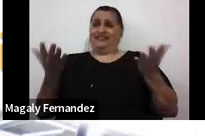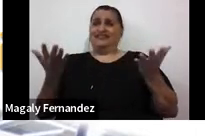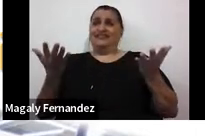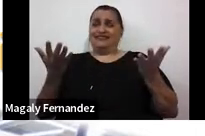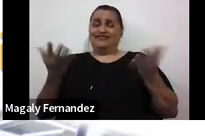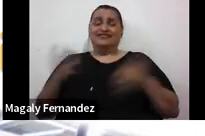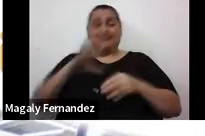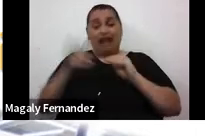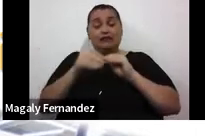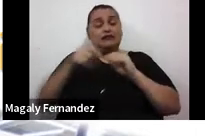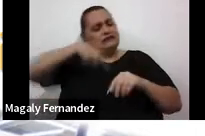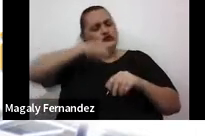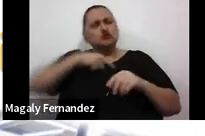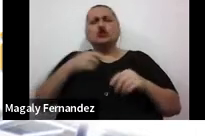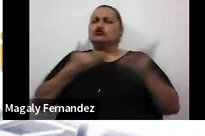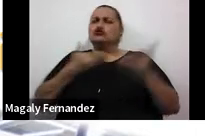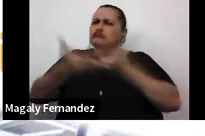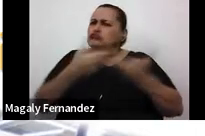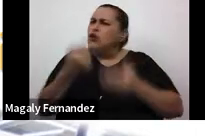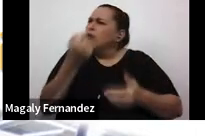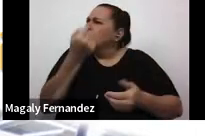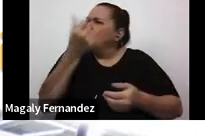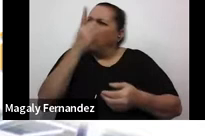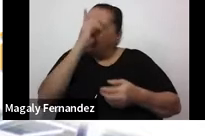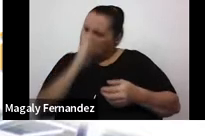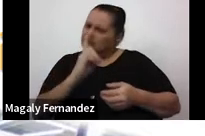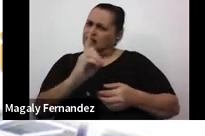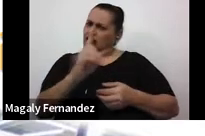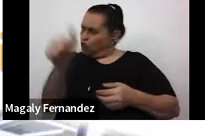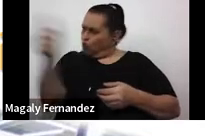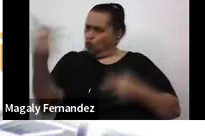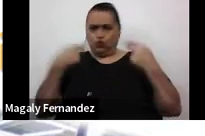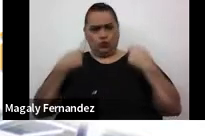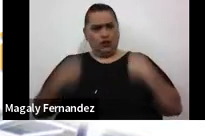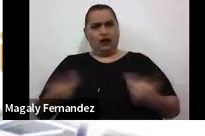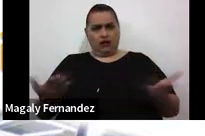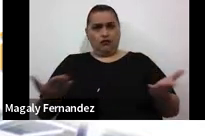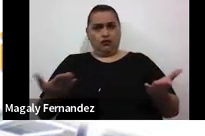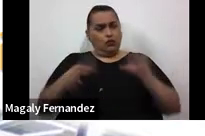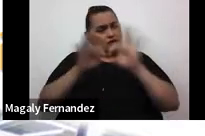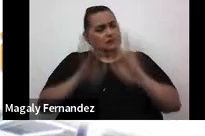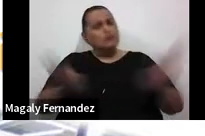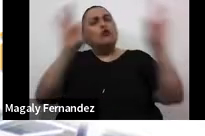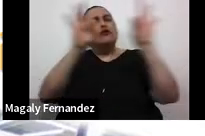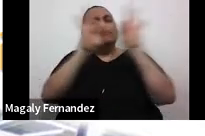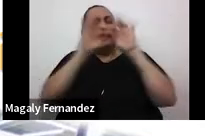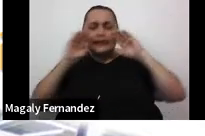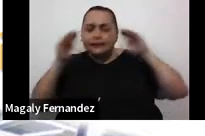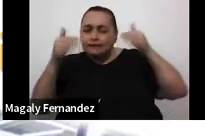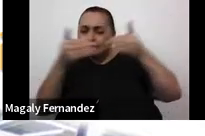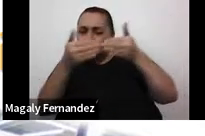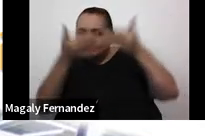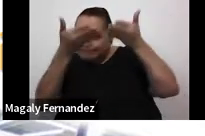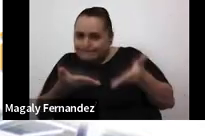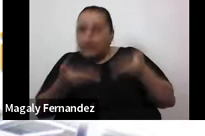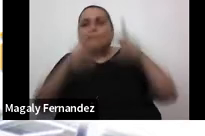estamos tratando con poca dignidad a otro ser humano Entonces es importante centrarnos en la persona no en